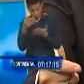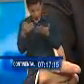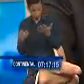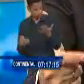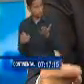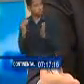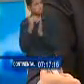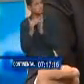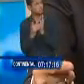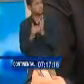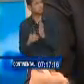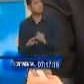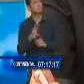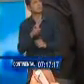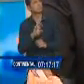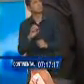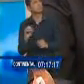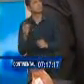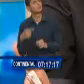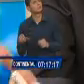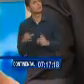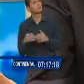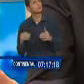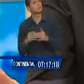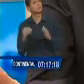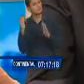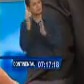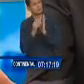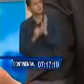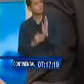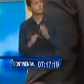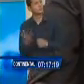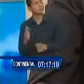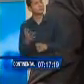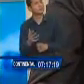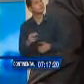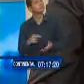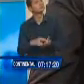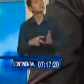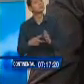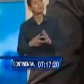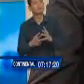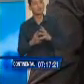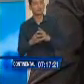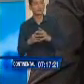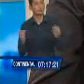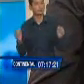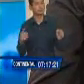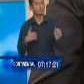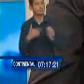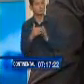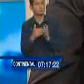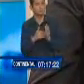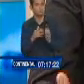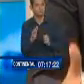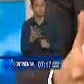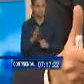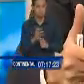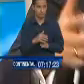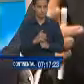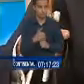se estaban registrando 700 millones de dólares de rendimiento anuales. Eso, evidentemente, no registrar 700 millones de dólares